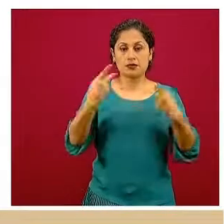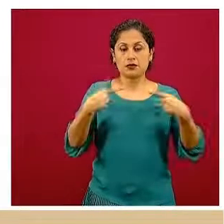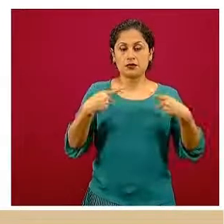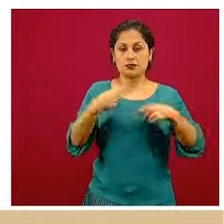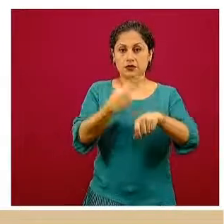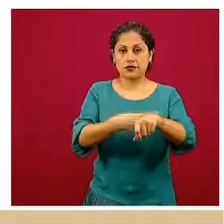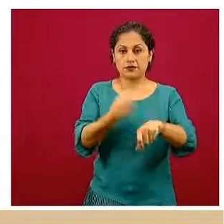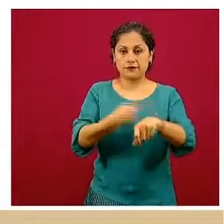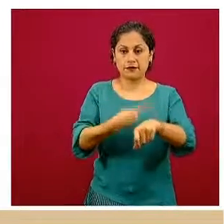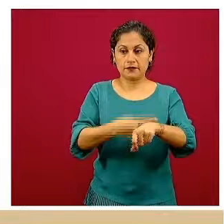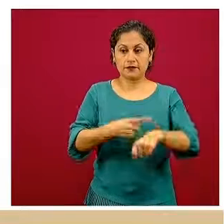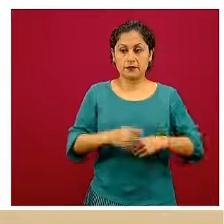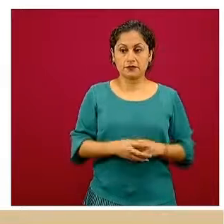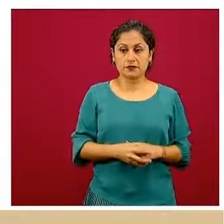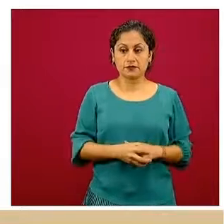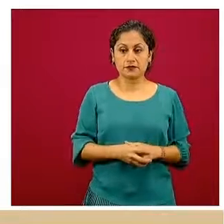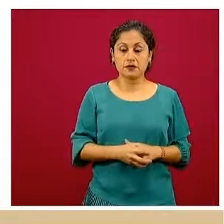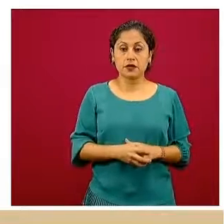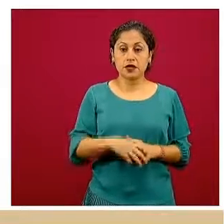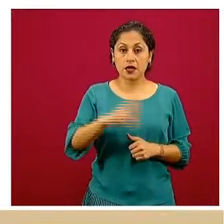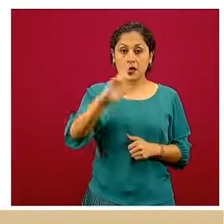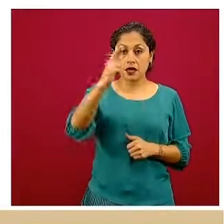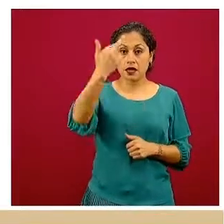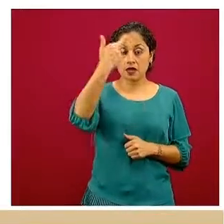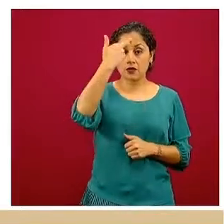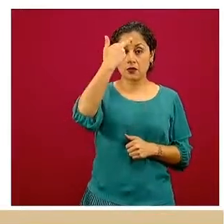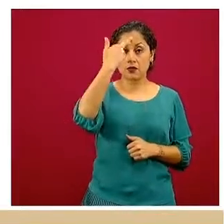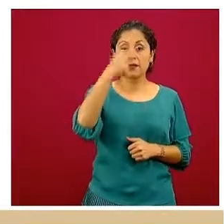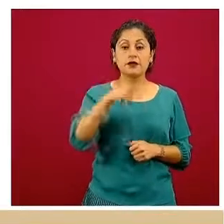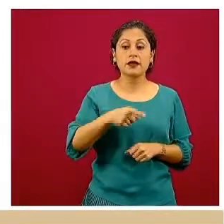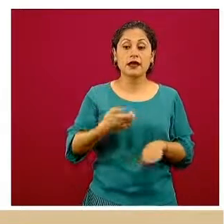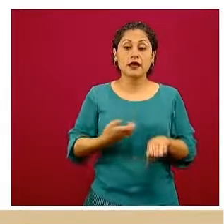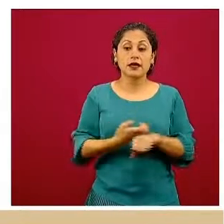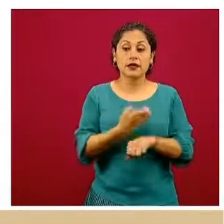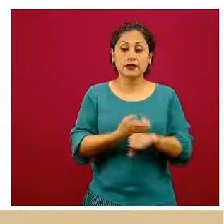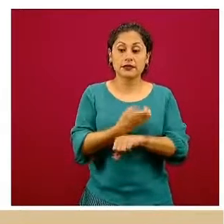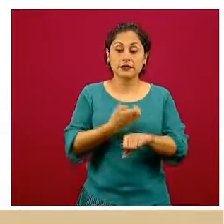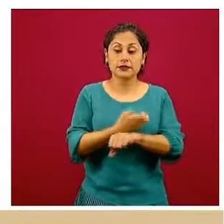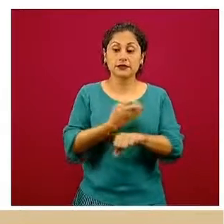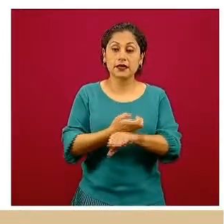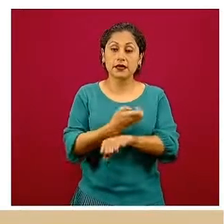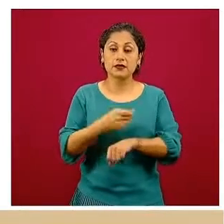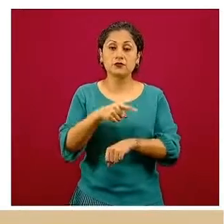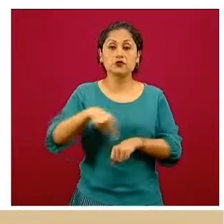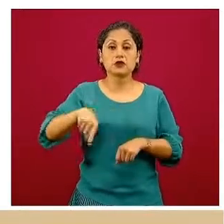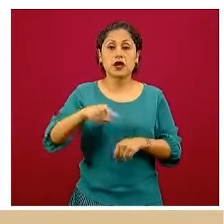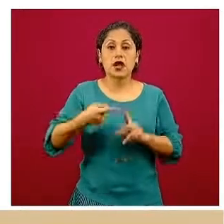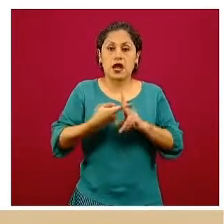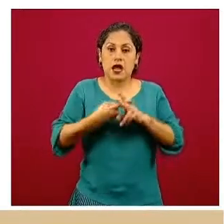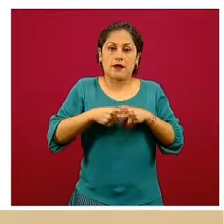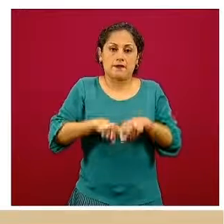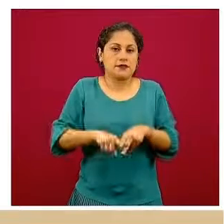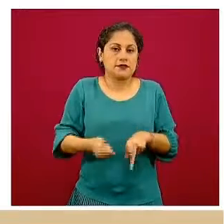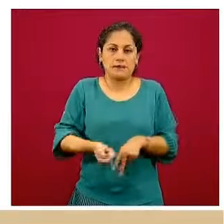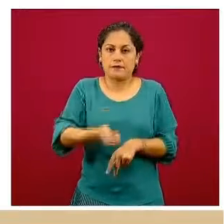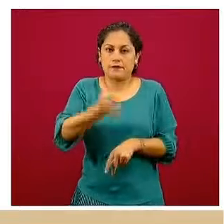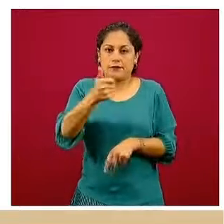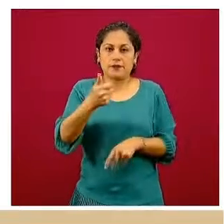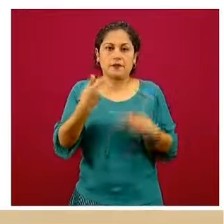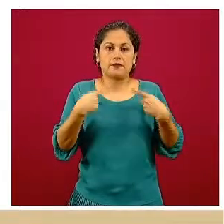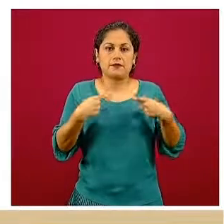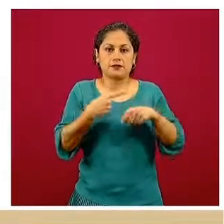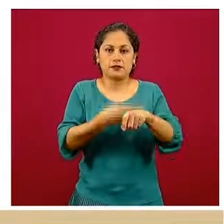importante, recordando siempre que son, además de los estados que iniciaron, que tuvieron los primeros casos confirmados y que por